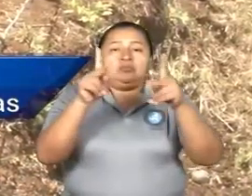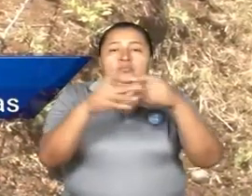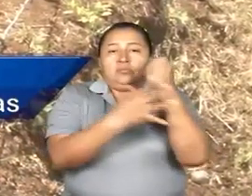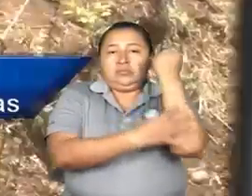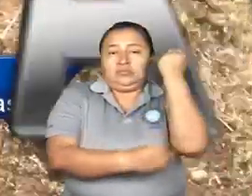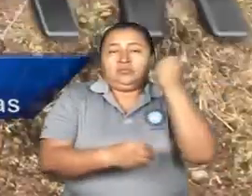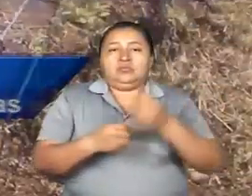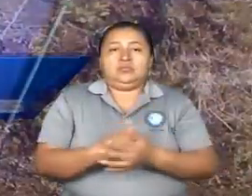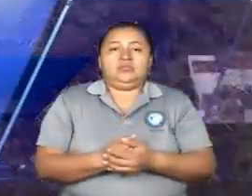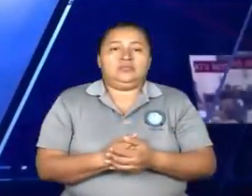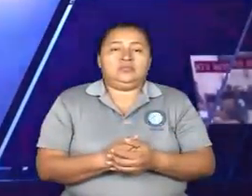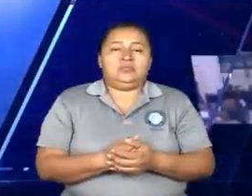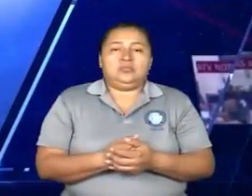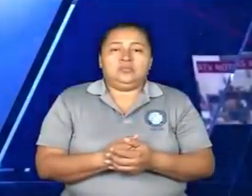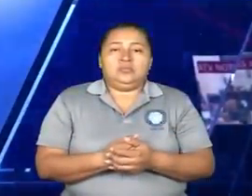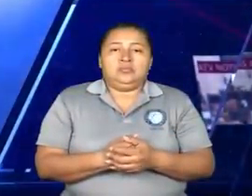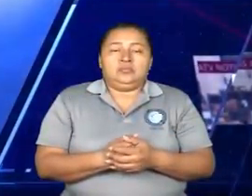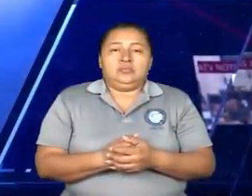recursos.